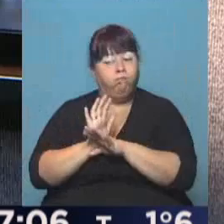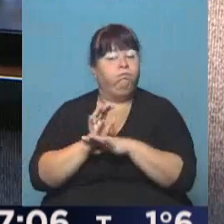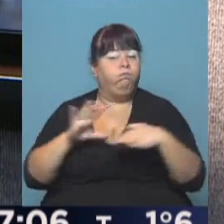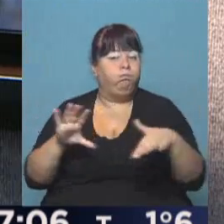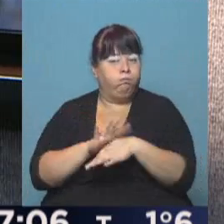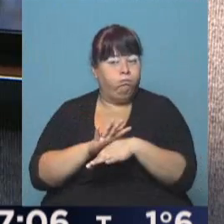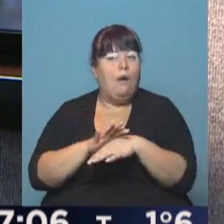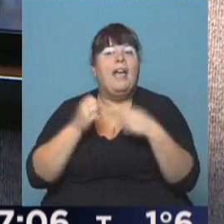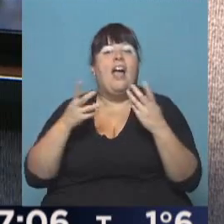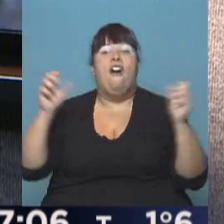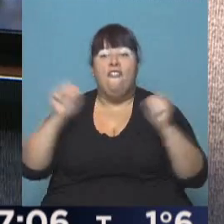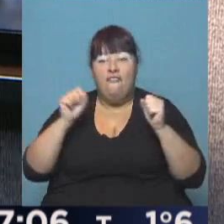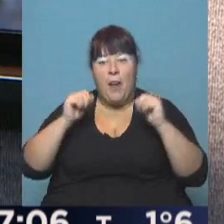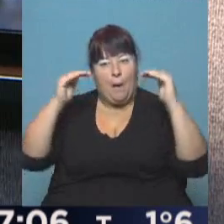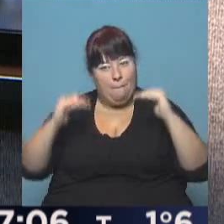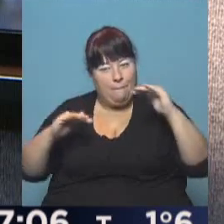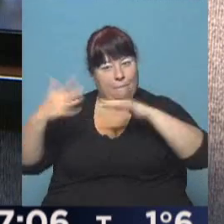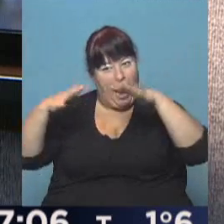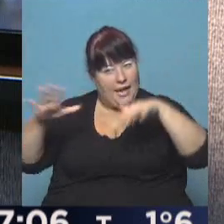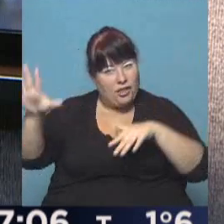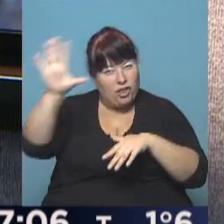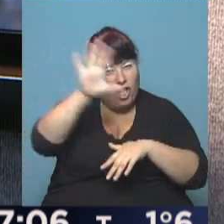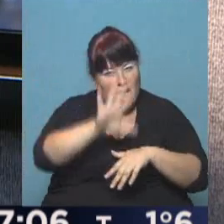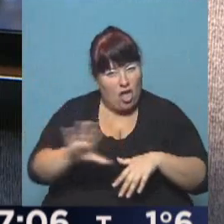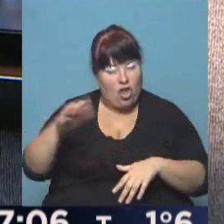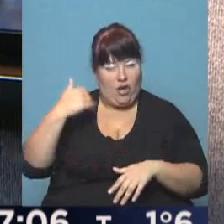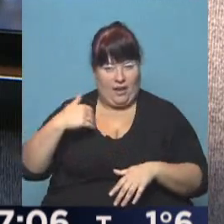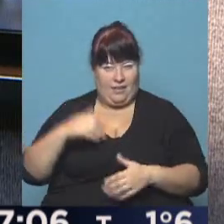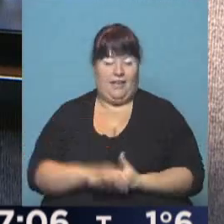bien cómo el frío es muy parejito en todo el territorio del país.